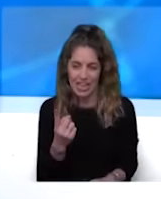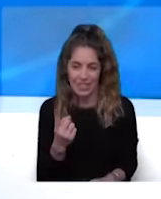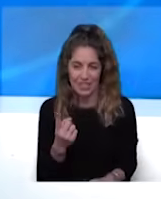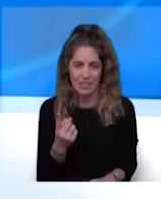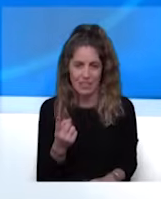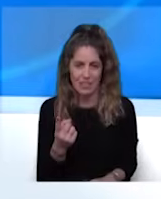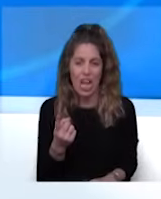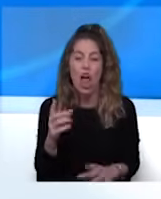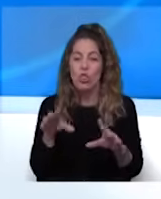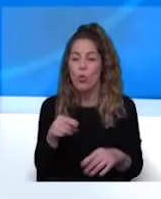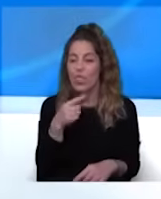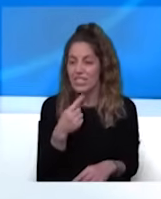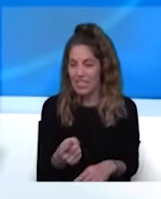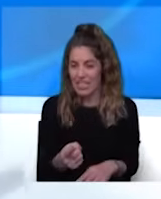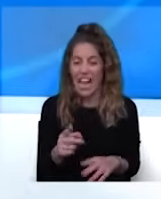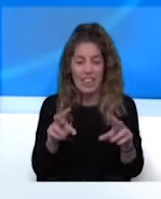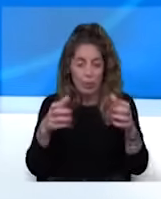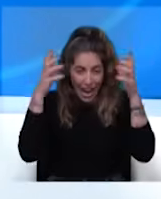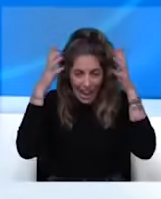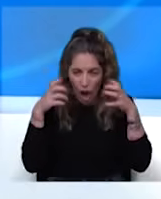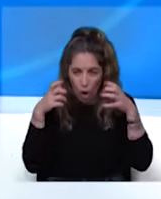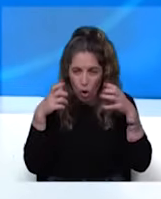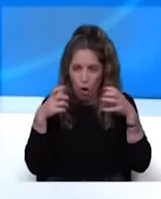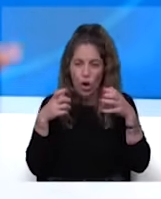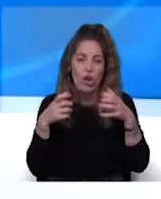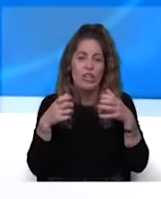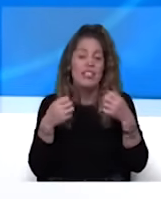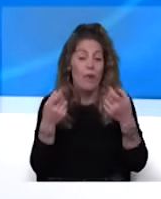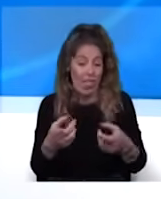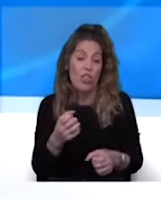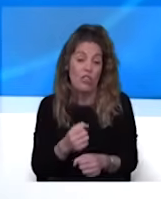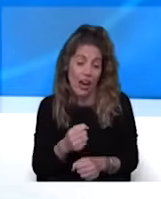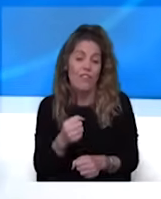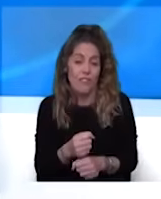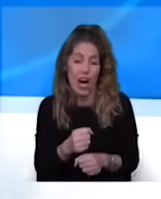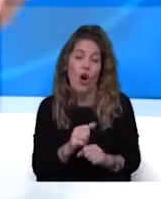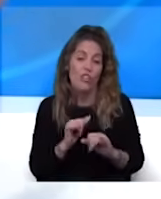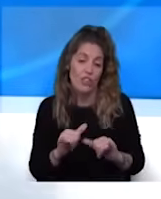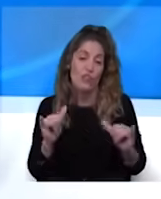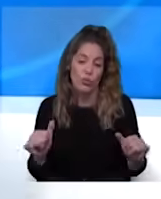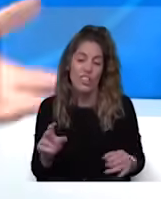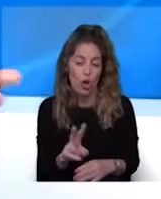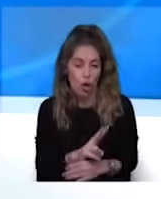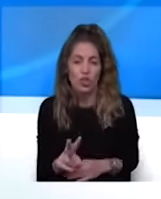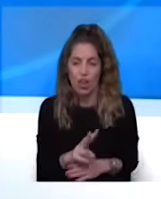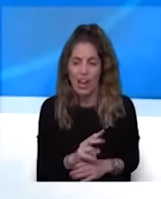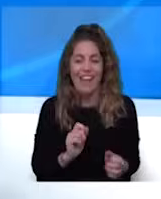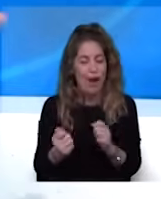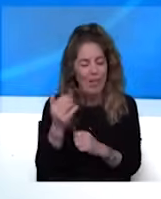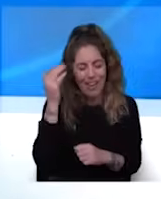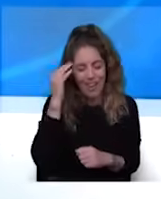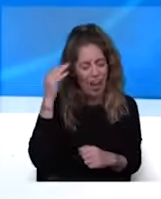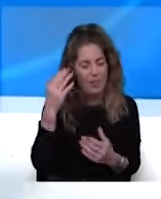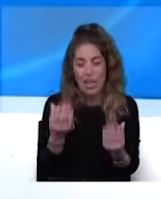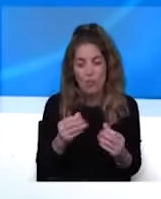sentido y tú decías recién el tema del casco bueno se habrá dado trabajo digamos difundir controlar y cambiar la cabeza de